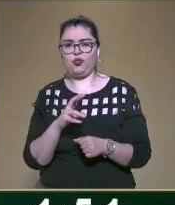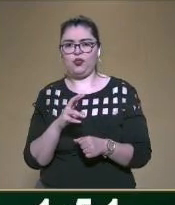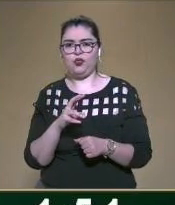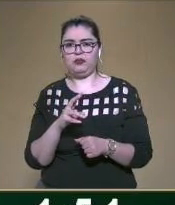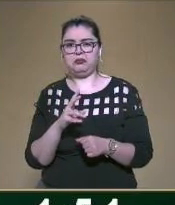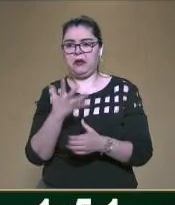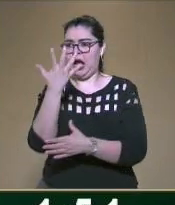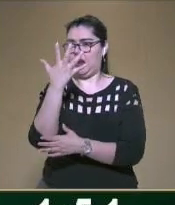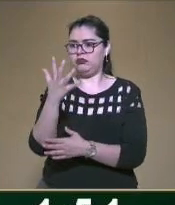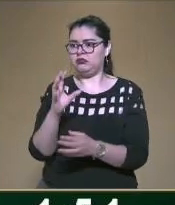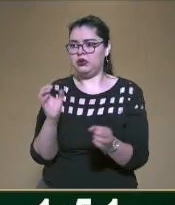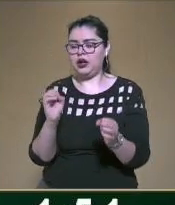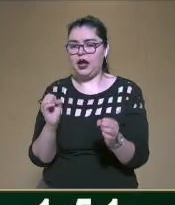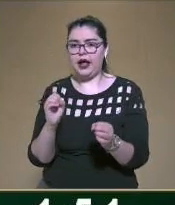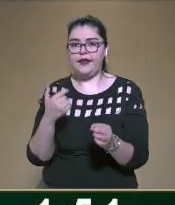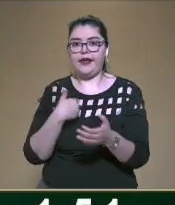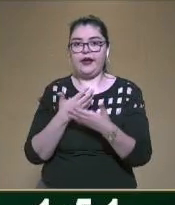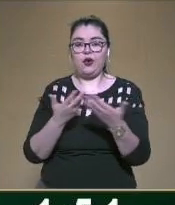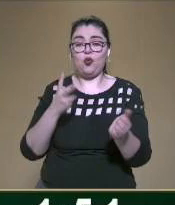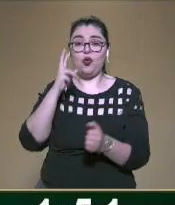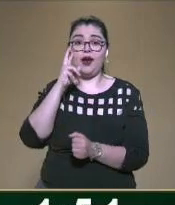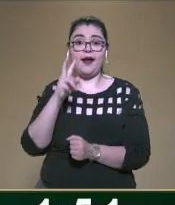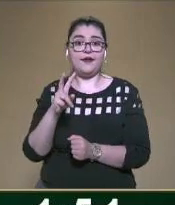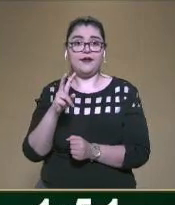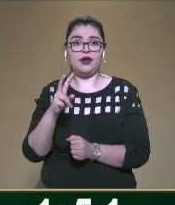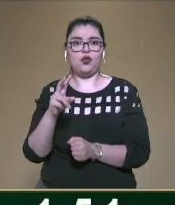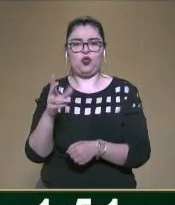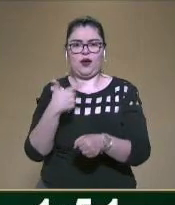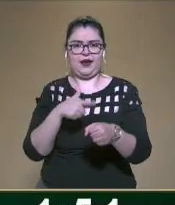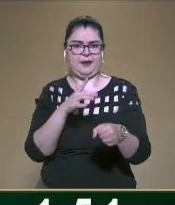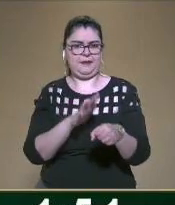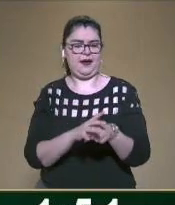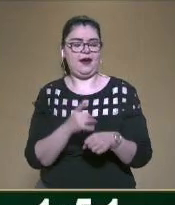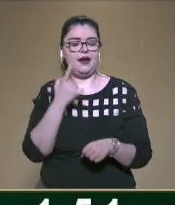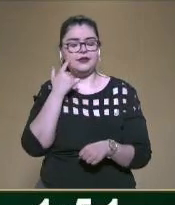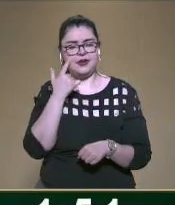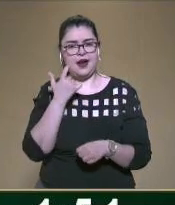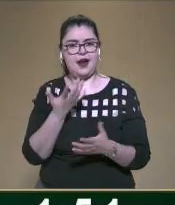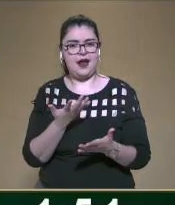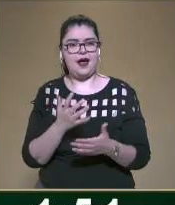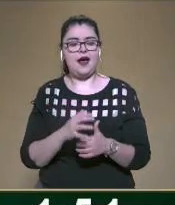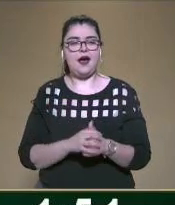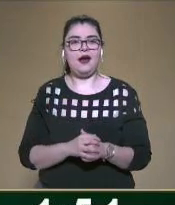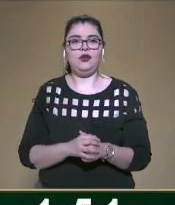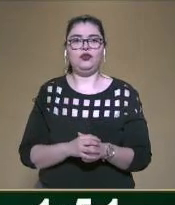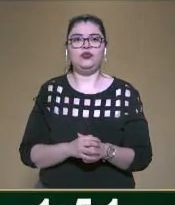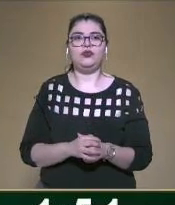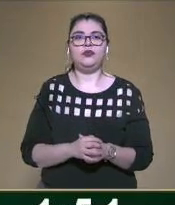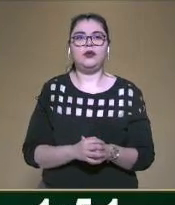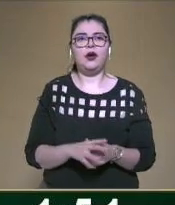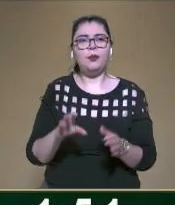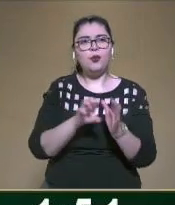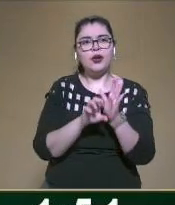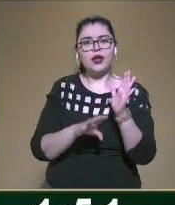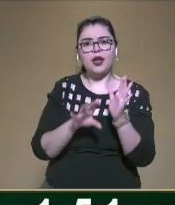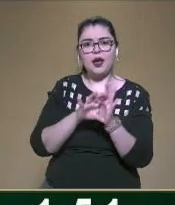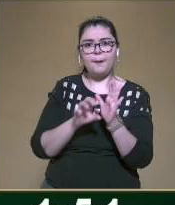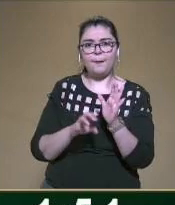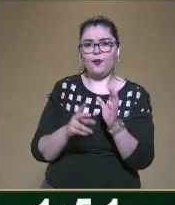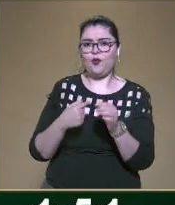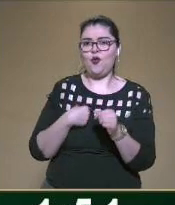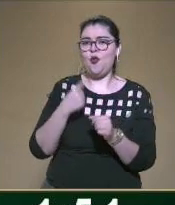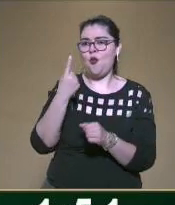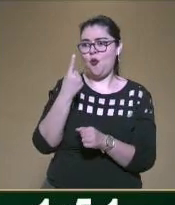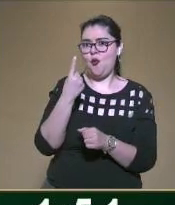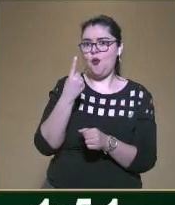todos los seres vivos se alimentan de lo mismo. Algunos de plantas u otros de otros seres vivos. Entonces, existe